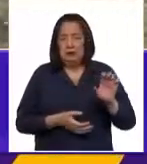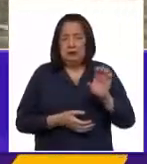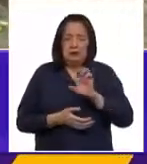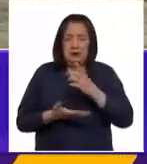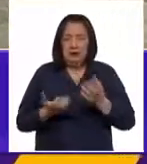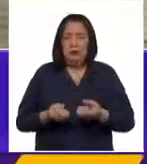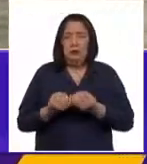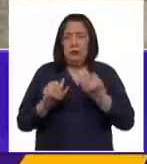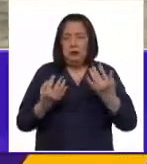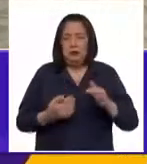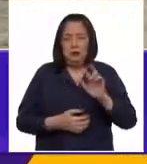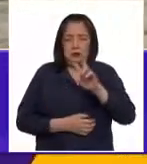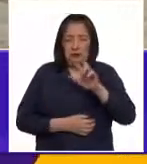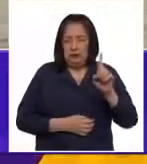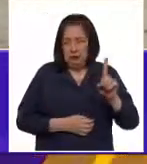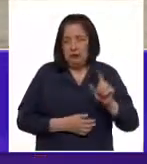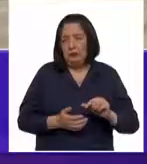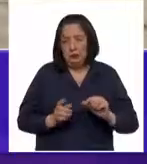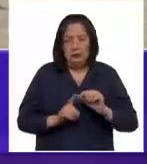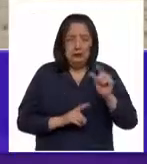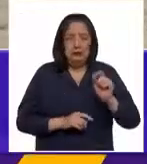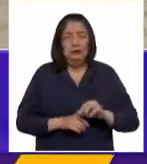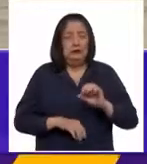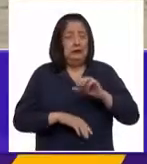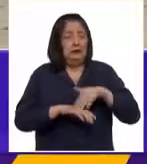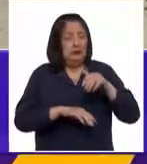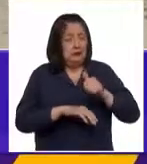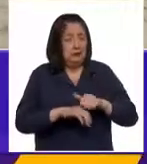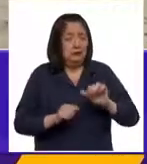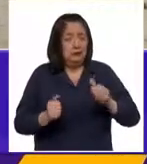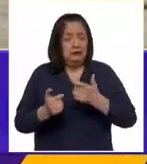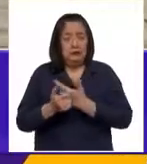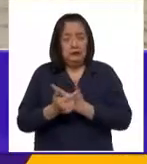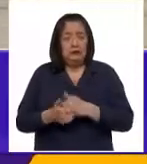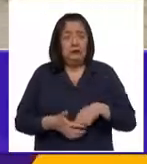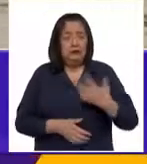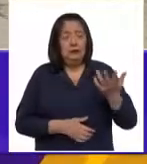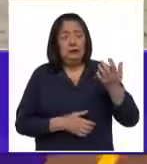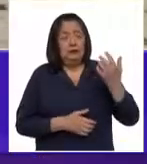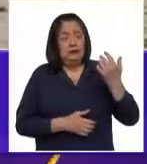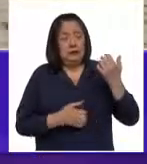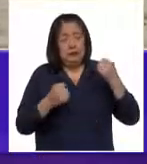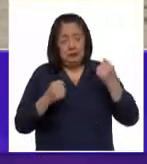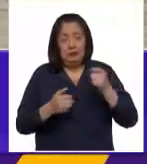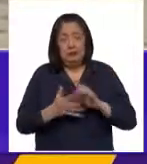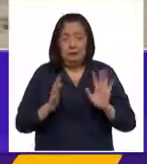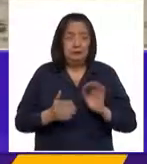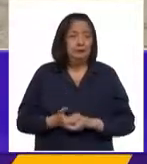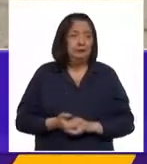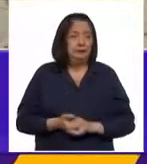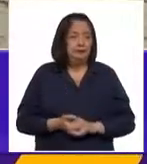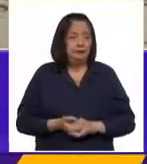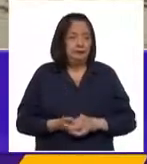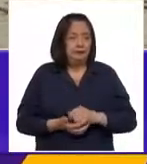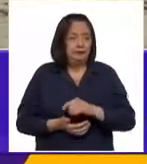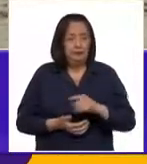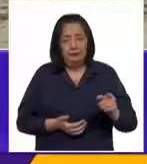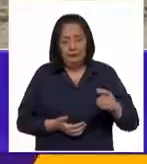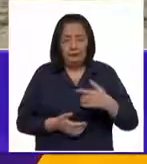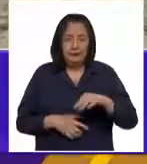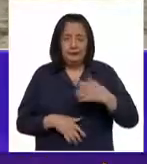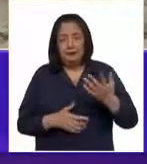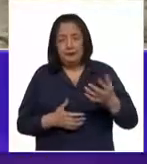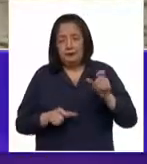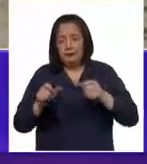donde va a llegar hasta los 31 grados, Santa Anita, San Juan, Lurigancho y La Molina. Entonces, quienes estén pensando veranear,